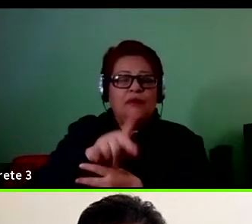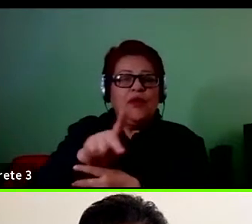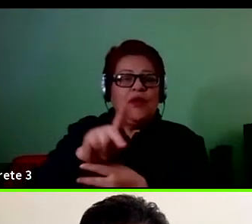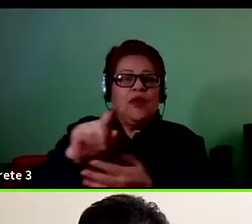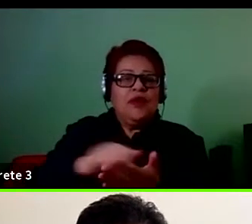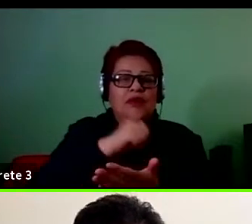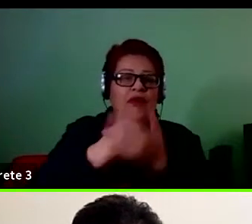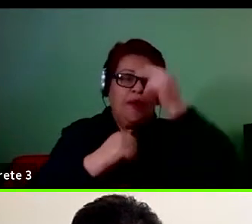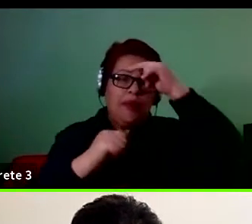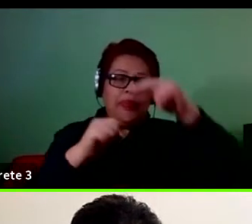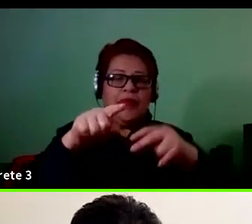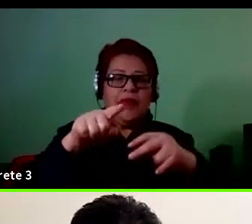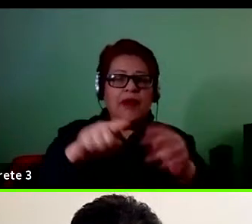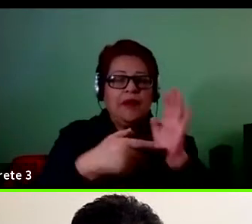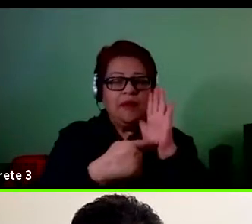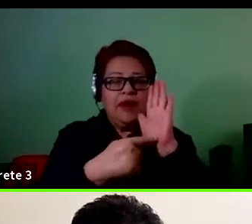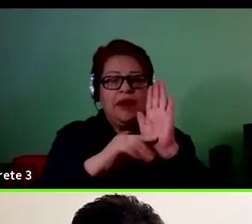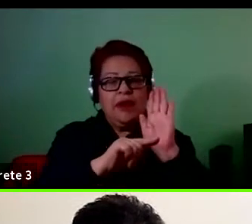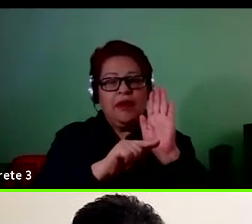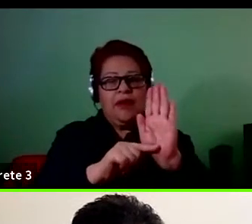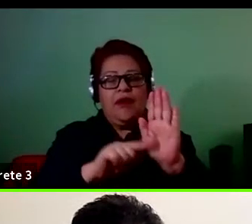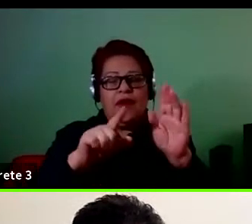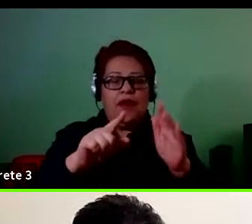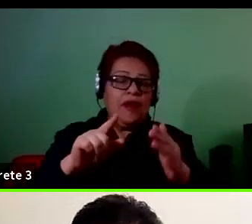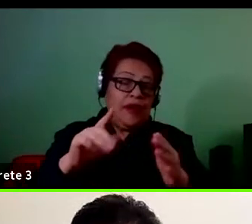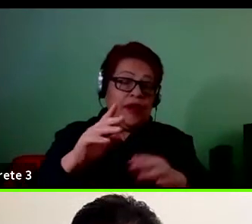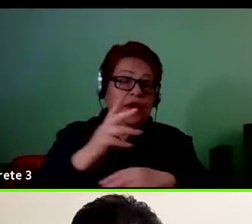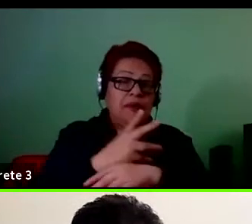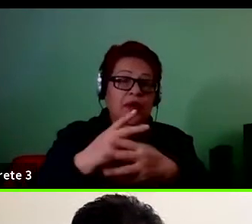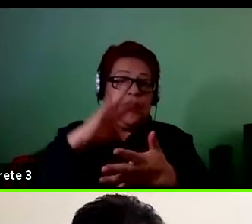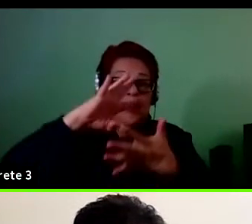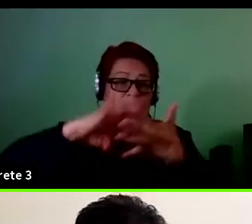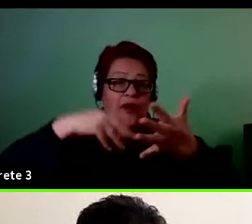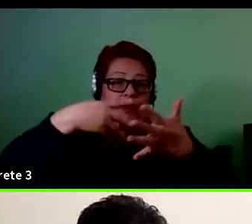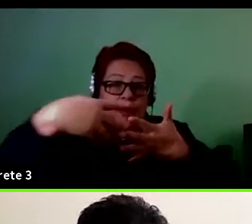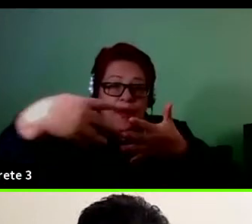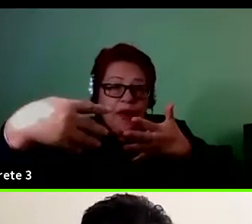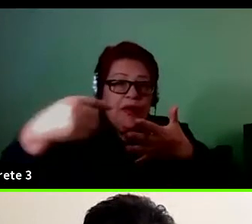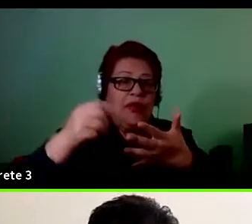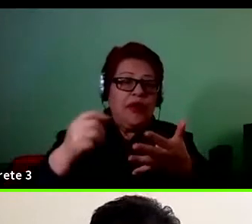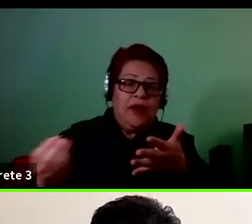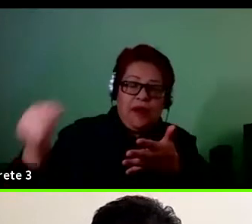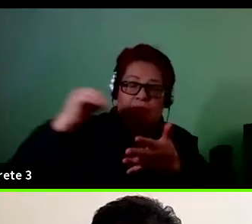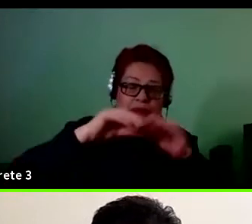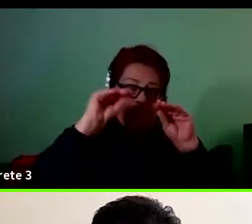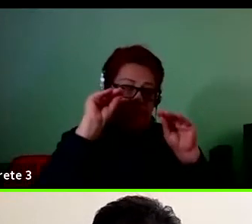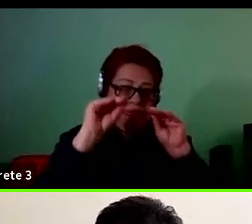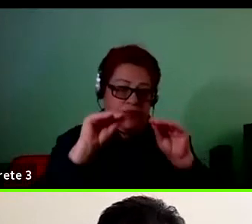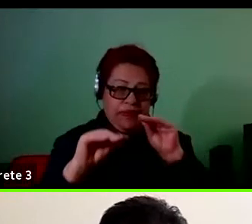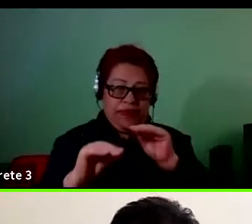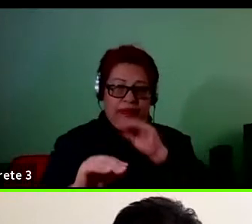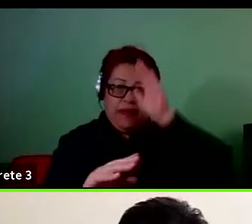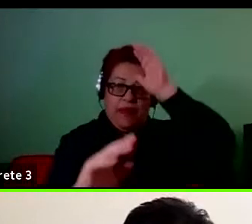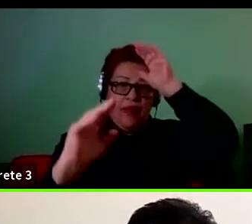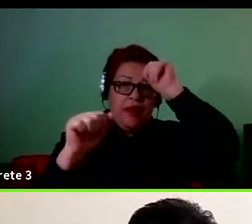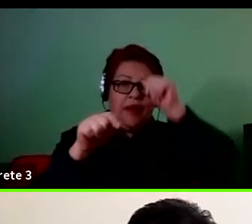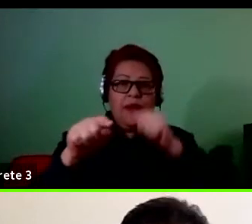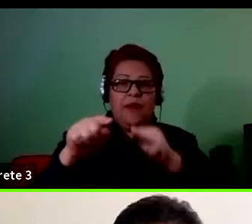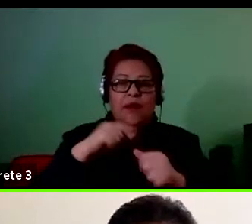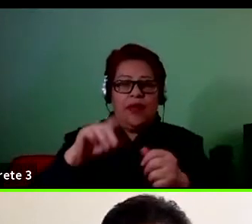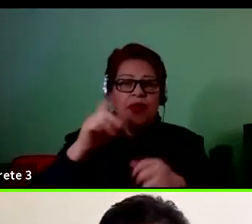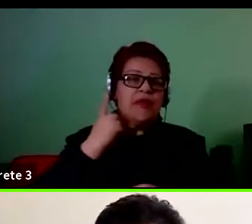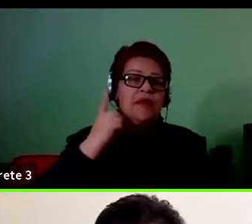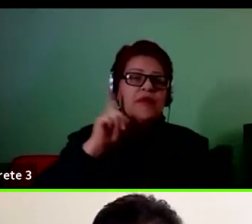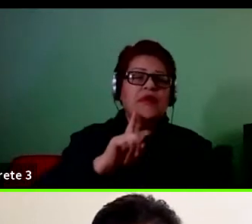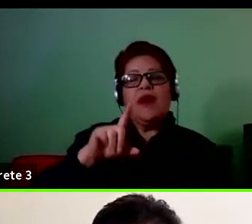Ciudad de México, presentación y propuestas de cronograma con las observaciones aquí vertidas y acordadas. Diputada